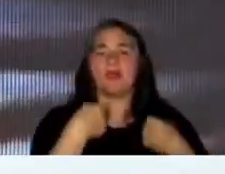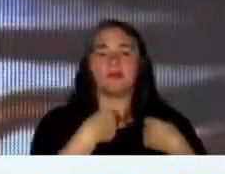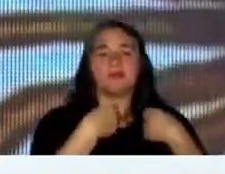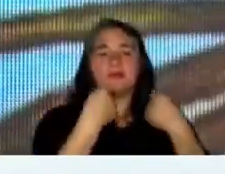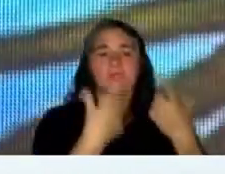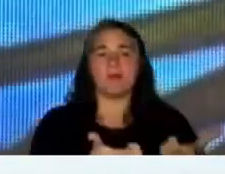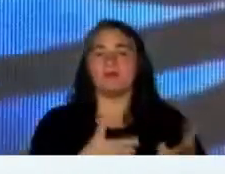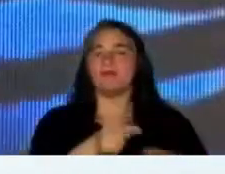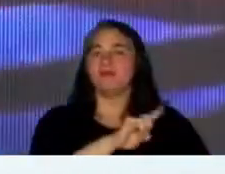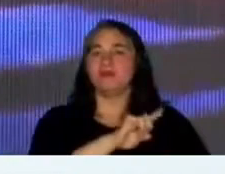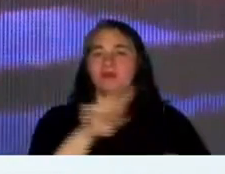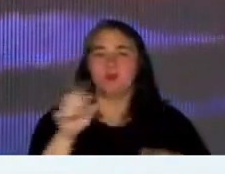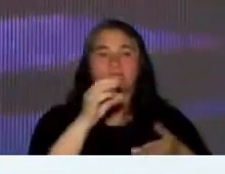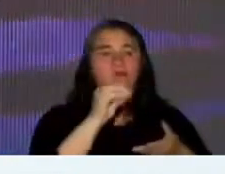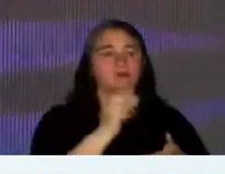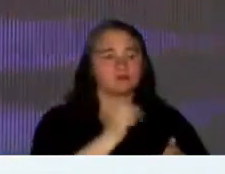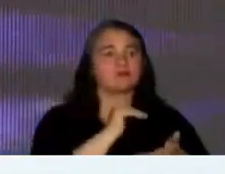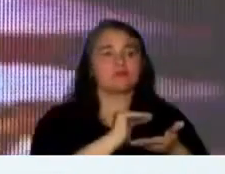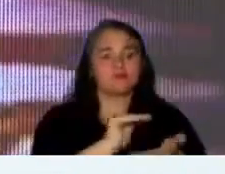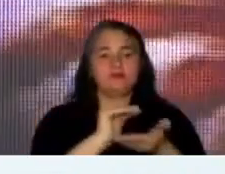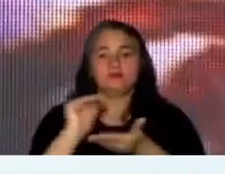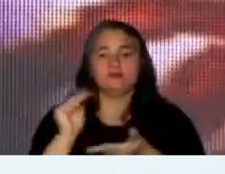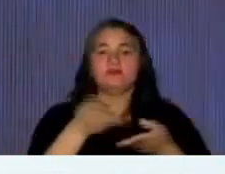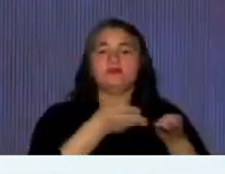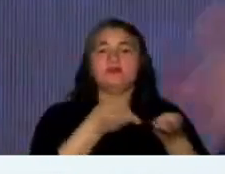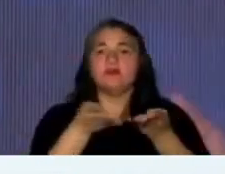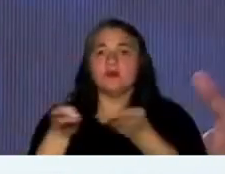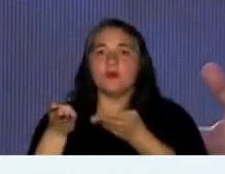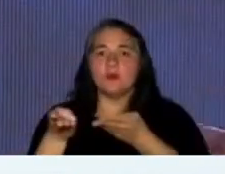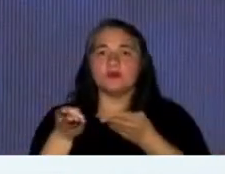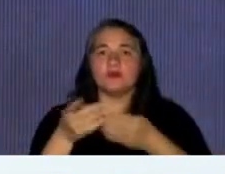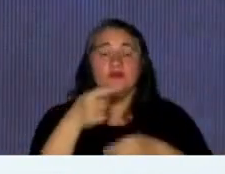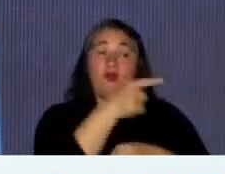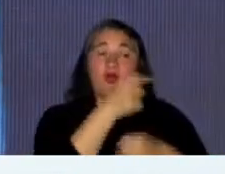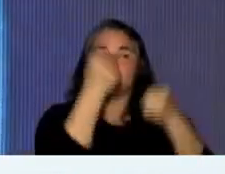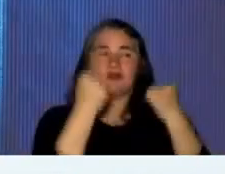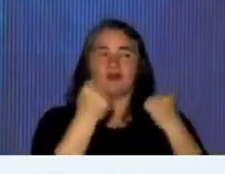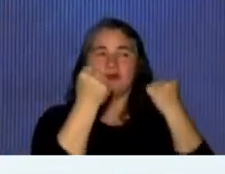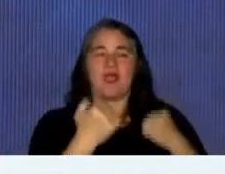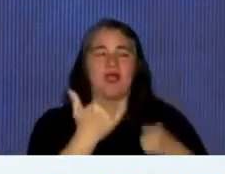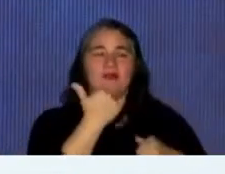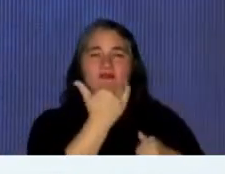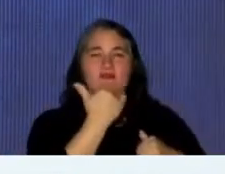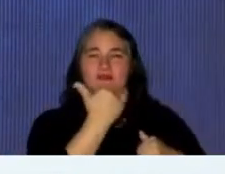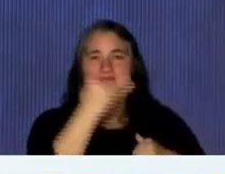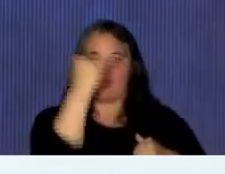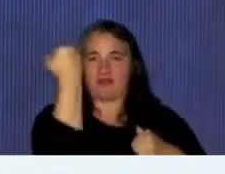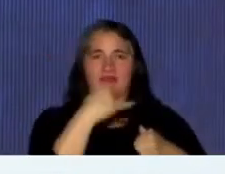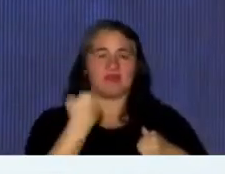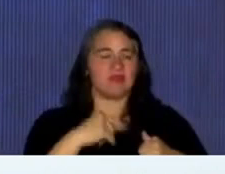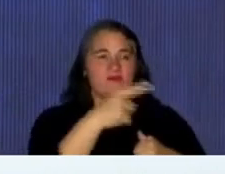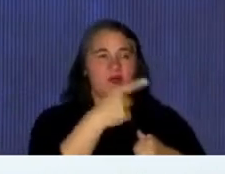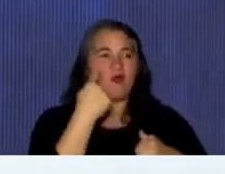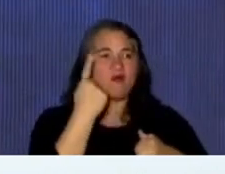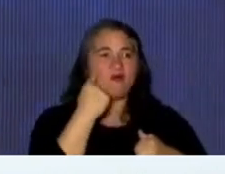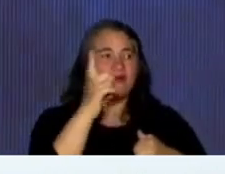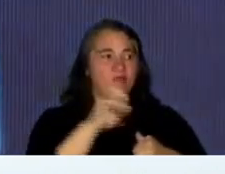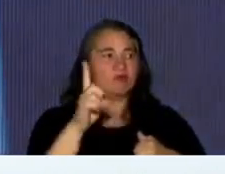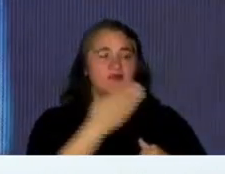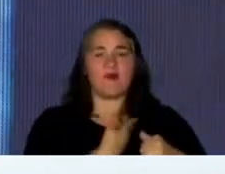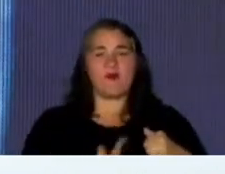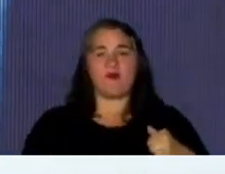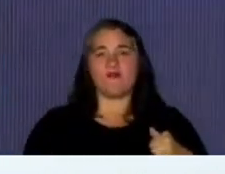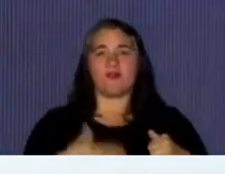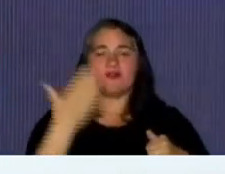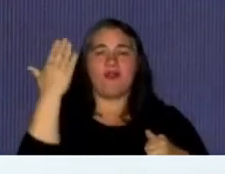de intervenciones en la provincia por parte de su gobierno, pero también las posibilidades de seguir generando oportunidades